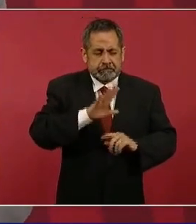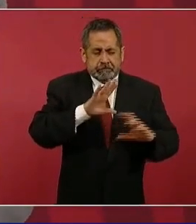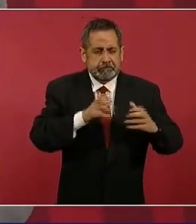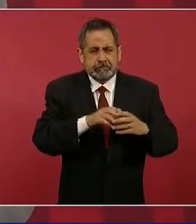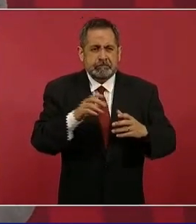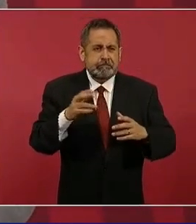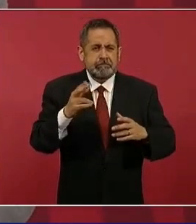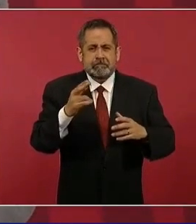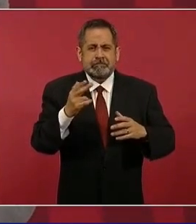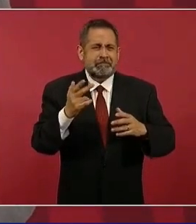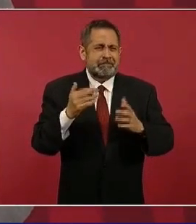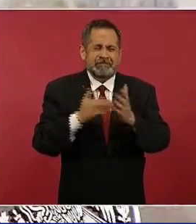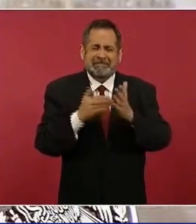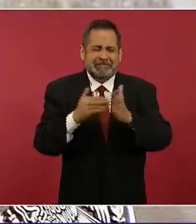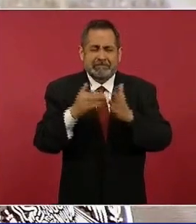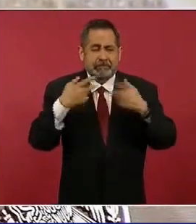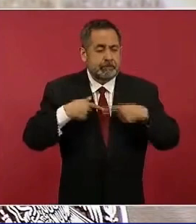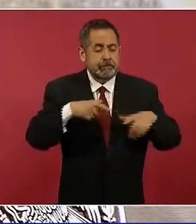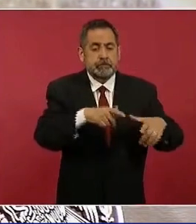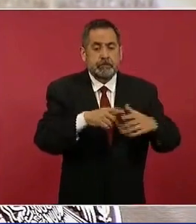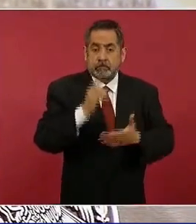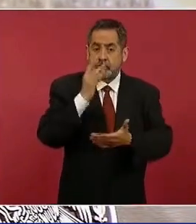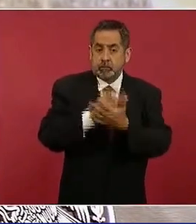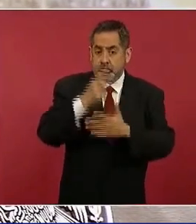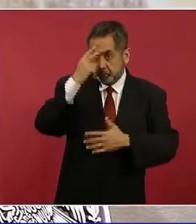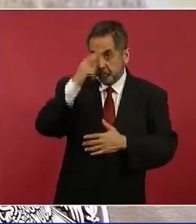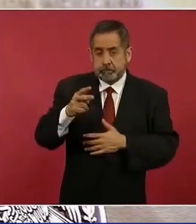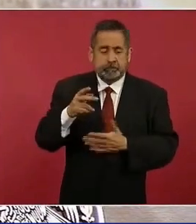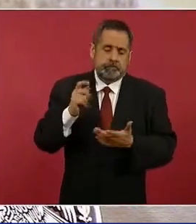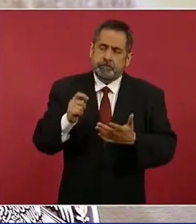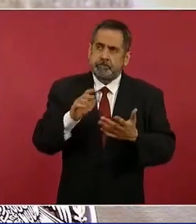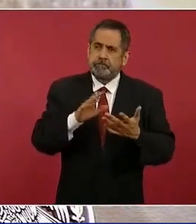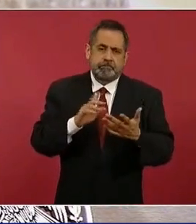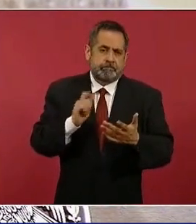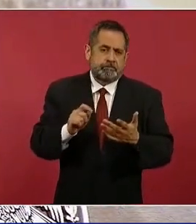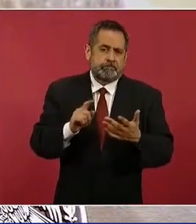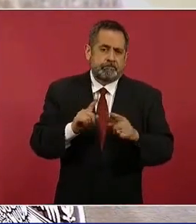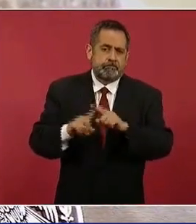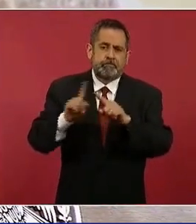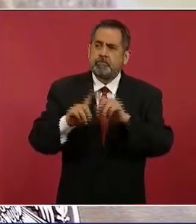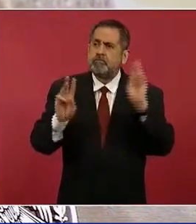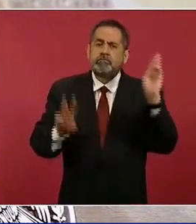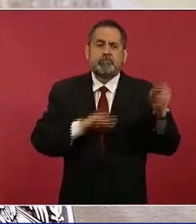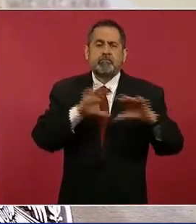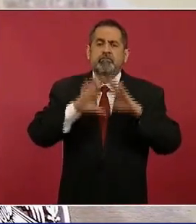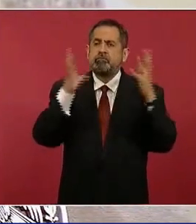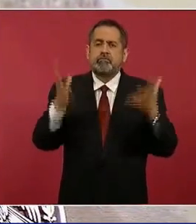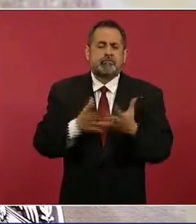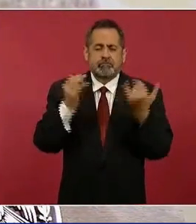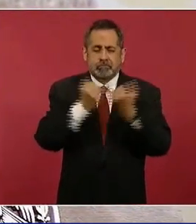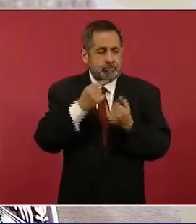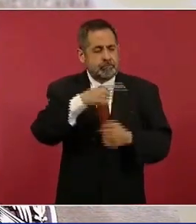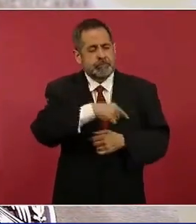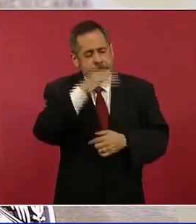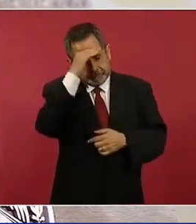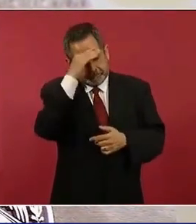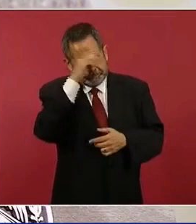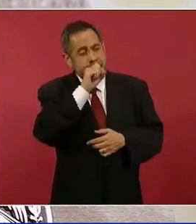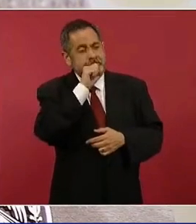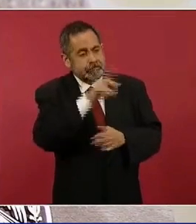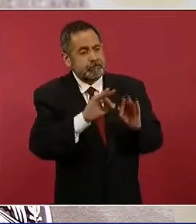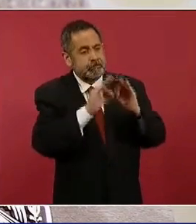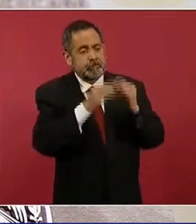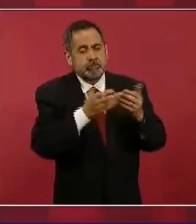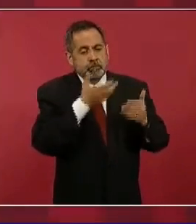Son millones, y no solo en México, en todo el mundo. Estos